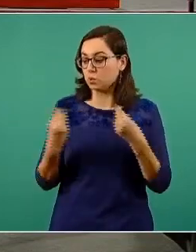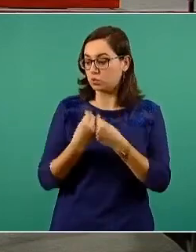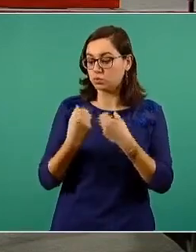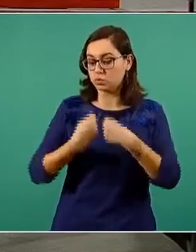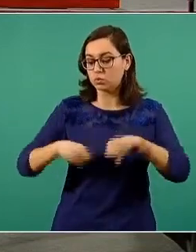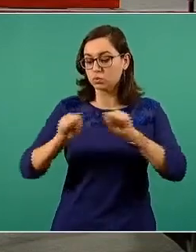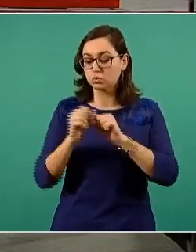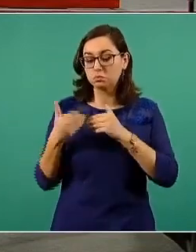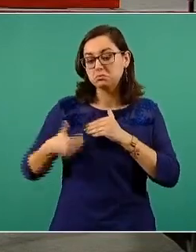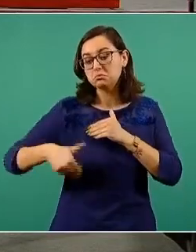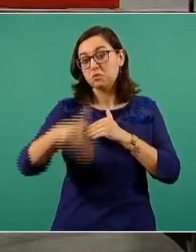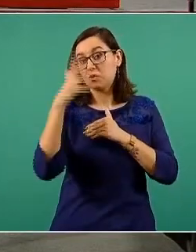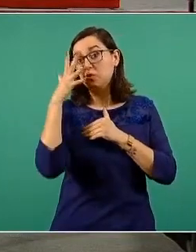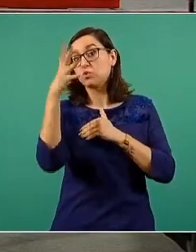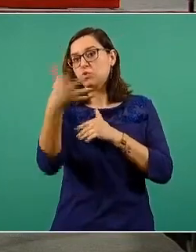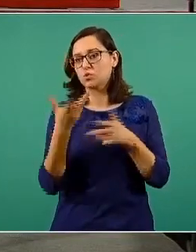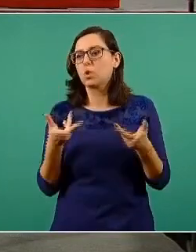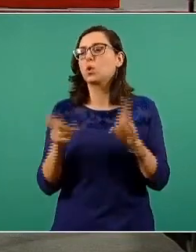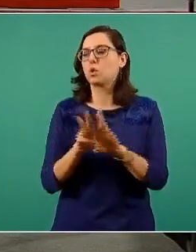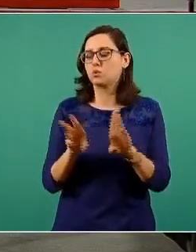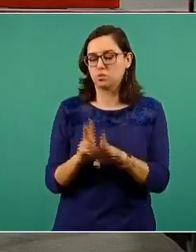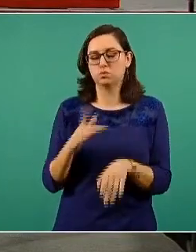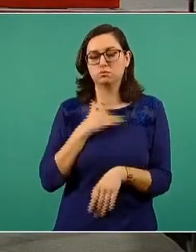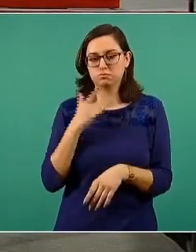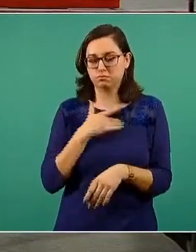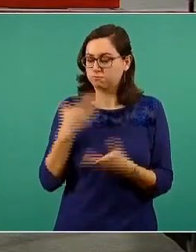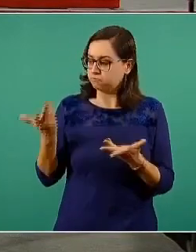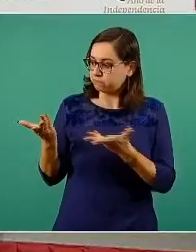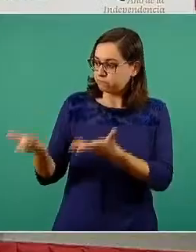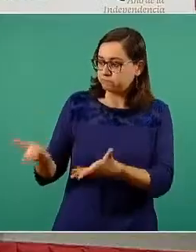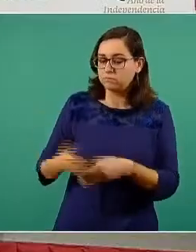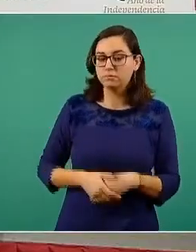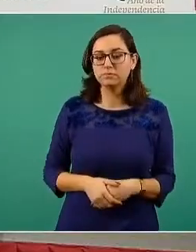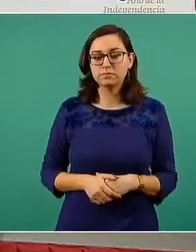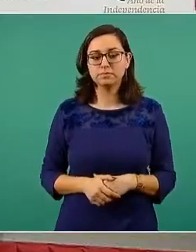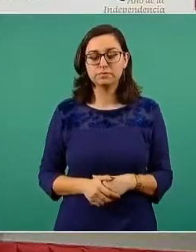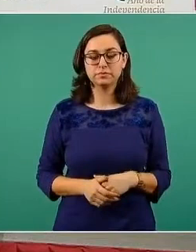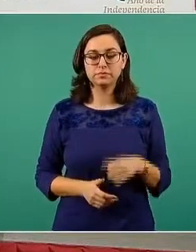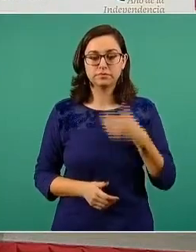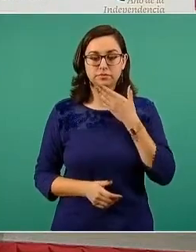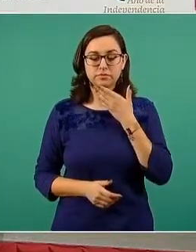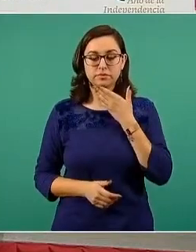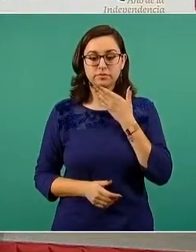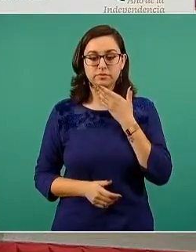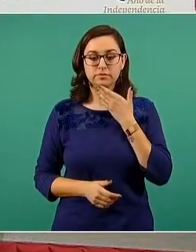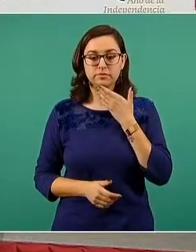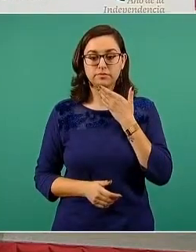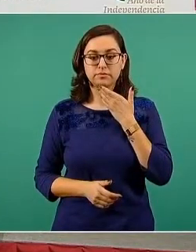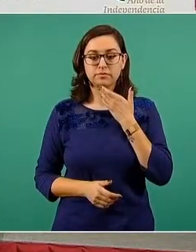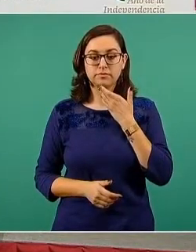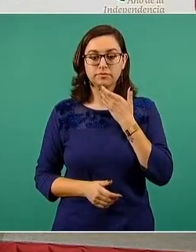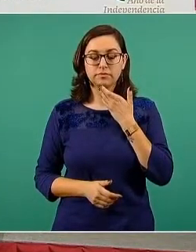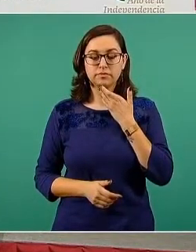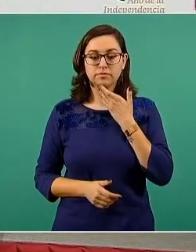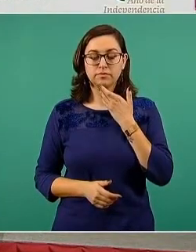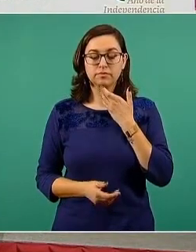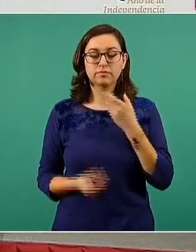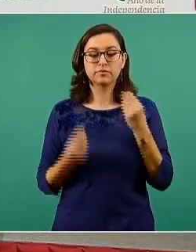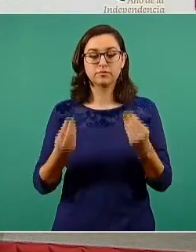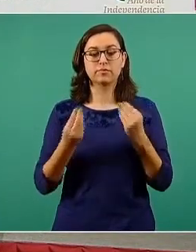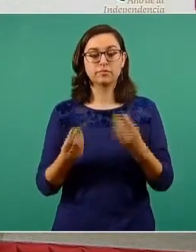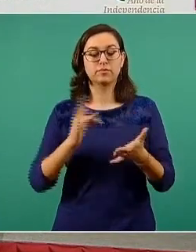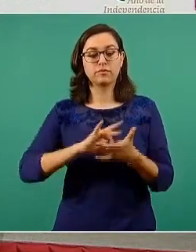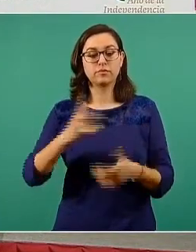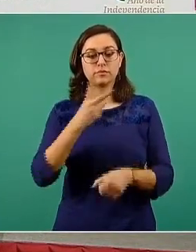colaboración, lo que llevamos, lo que podremos construir juntos. Por favor. Muchísimas gracias, subsecretario. Buenas